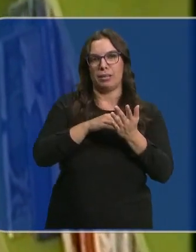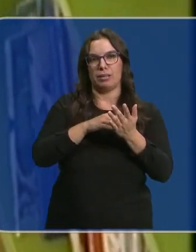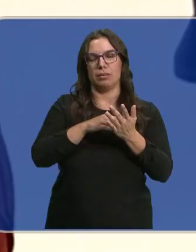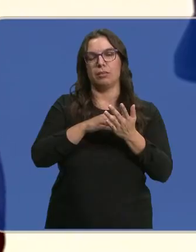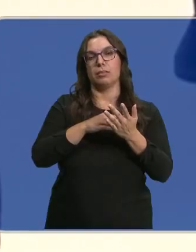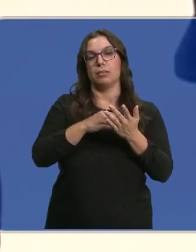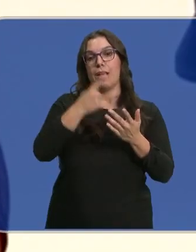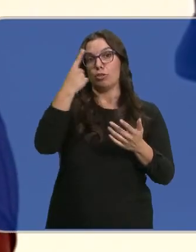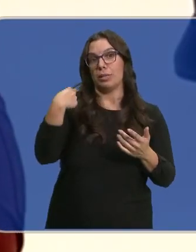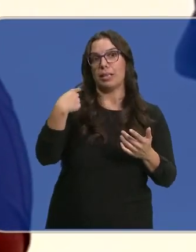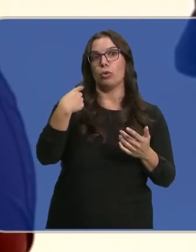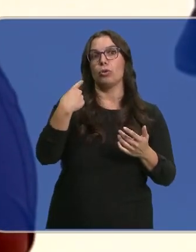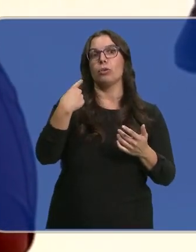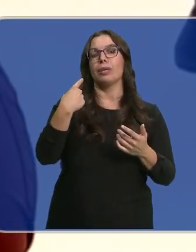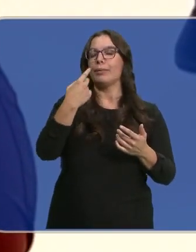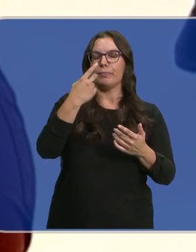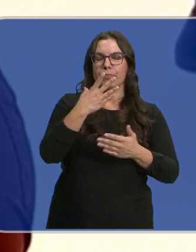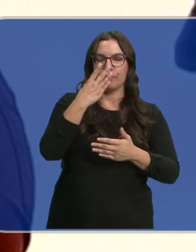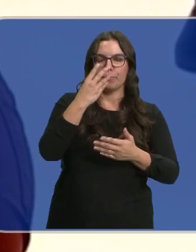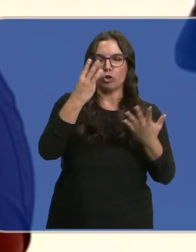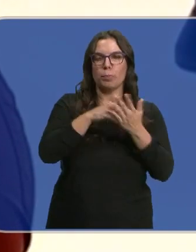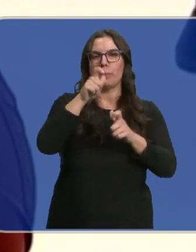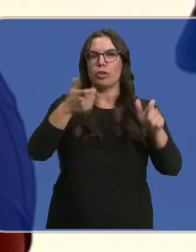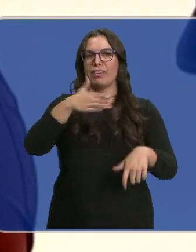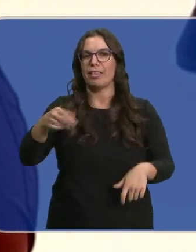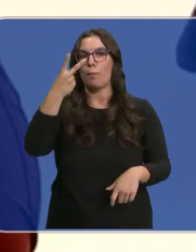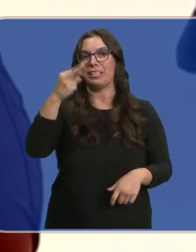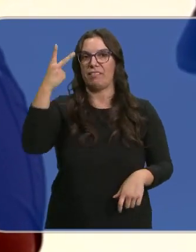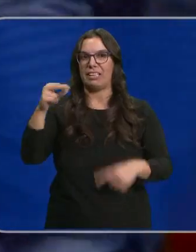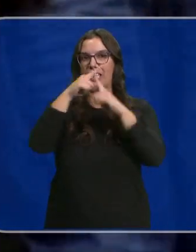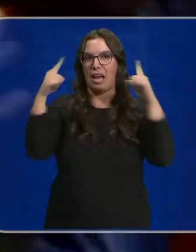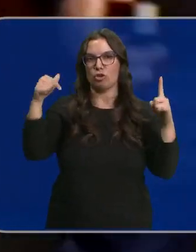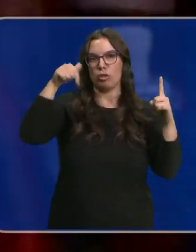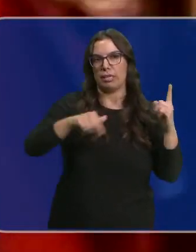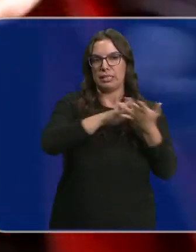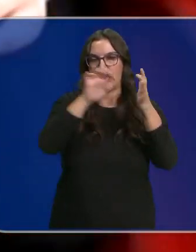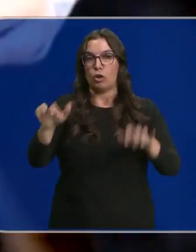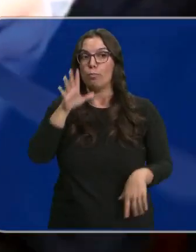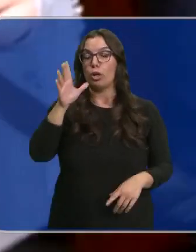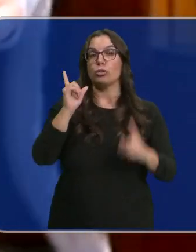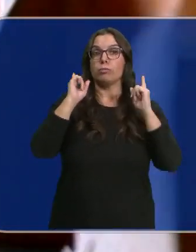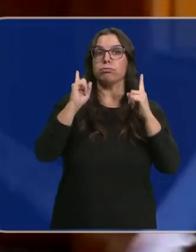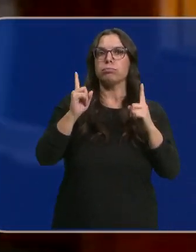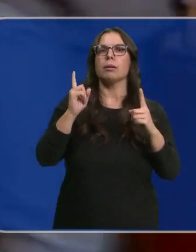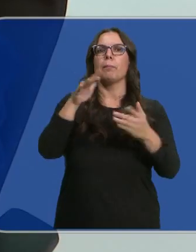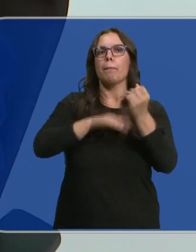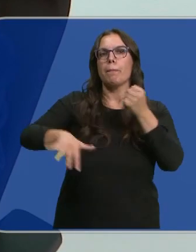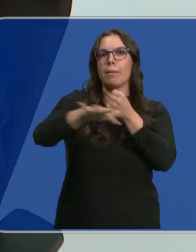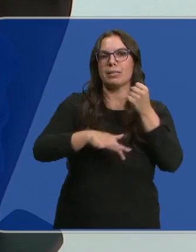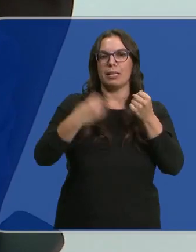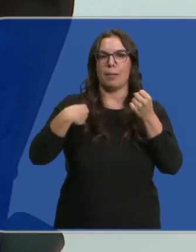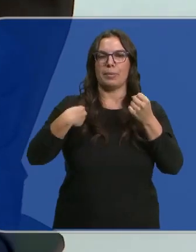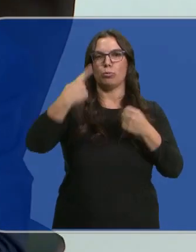Castilla y León solo en 2020. Por eso el control de las grasas en sangre es una estrategia de prevención básica que ahora da un